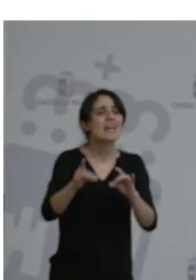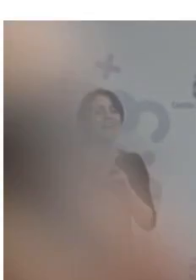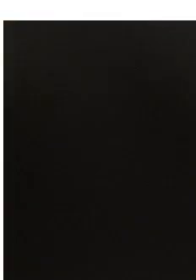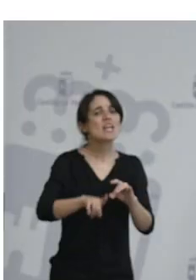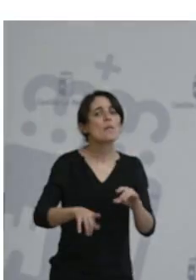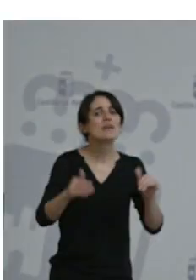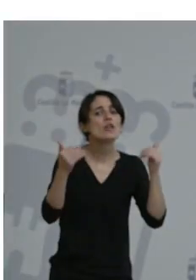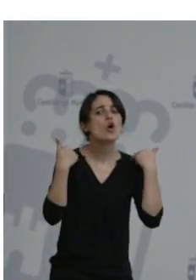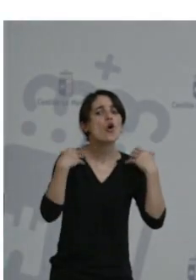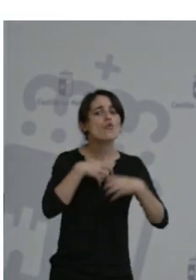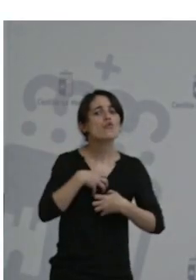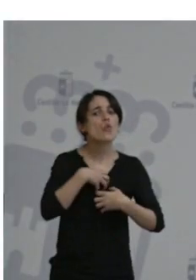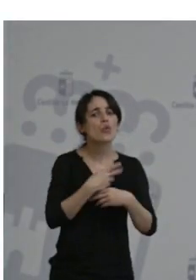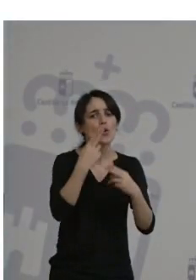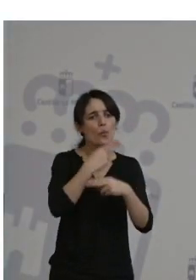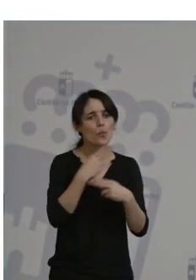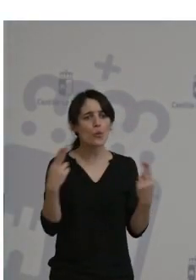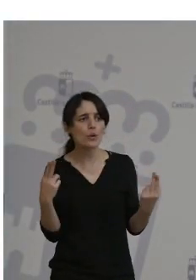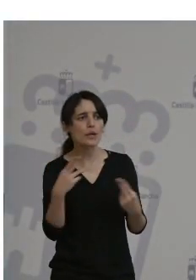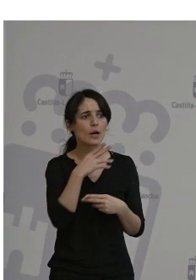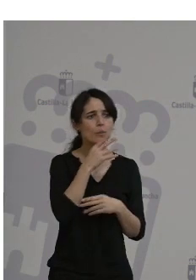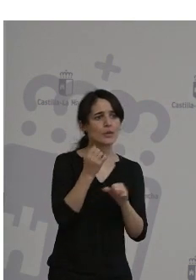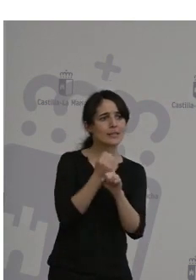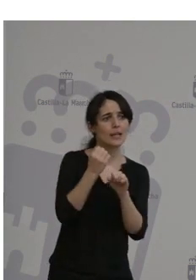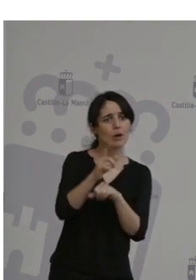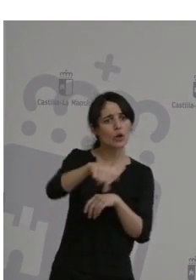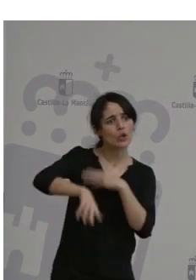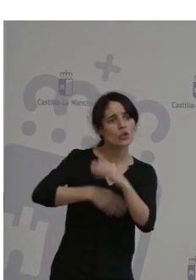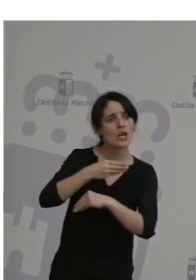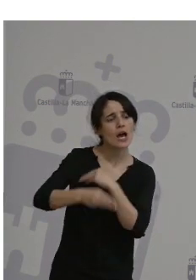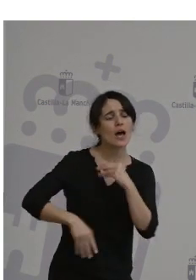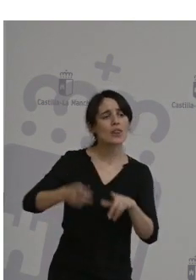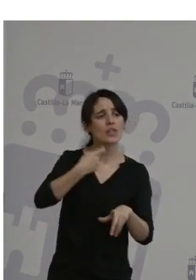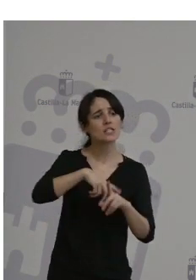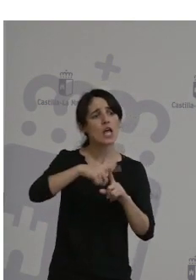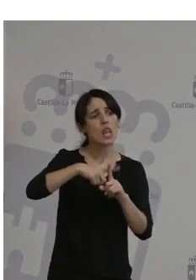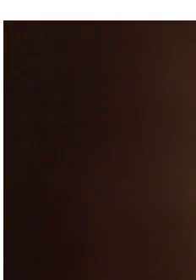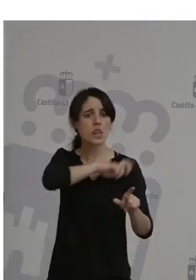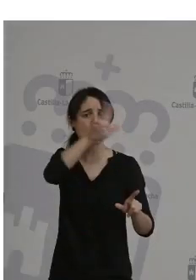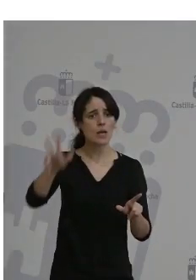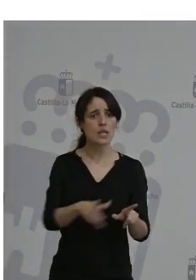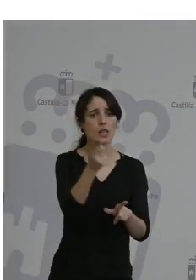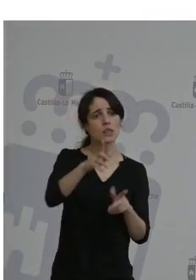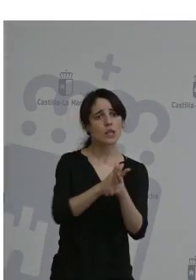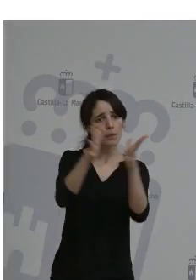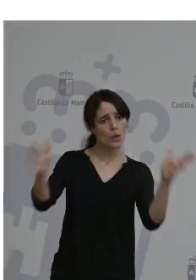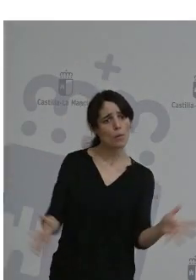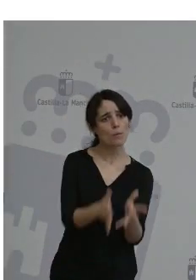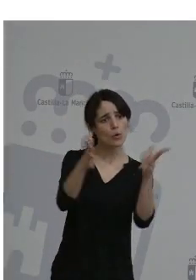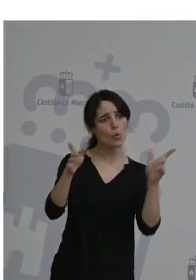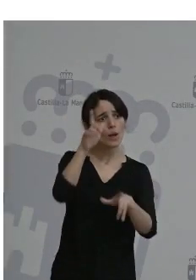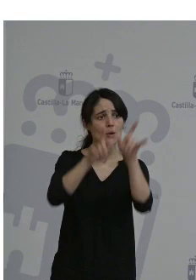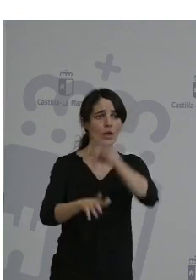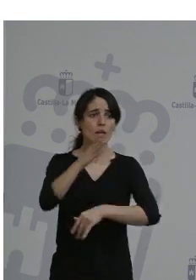por el trabajo que se ha hecho a nivel estatal por promover el acceso de las personas con discapacidad intelectual a la función pública